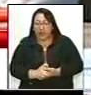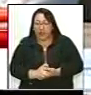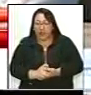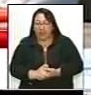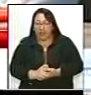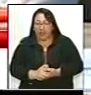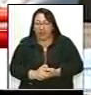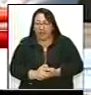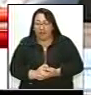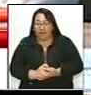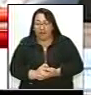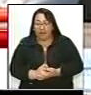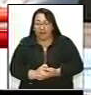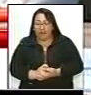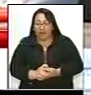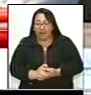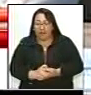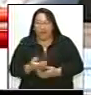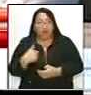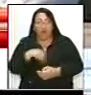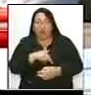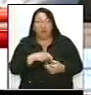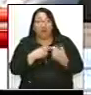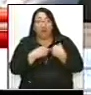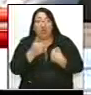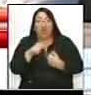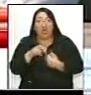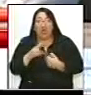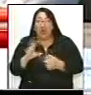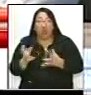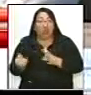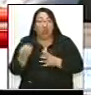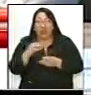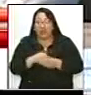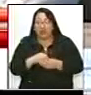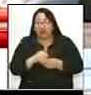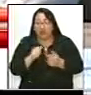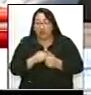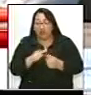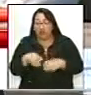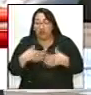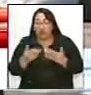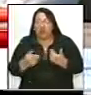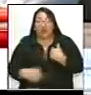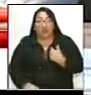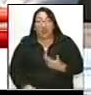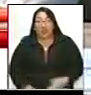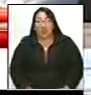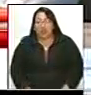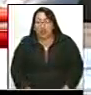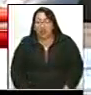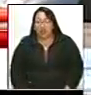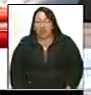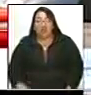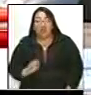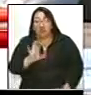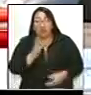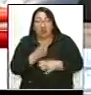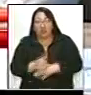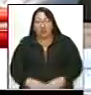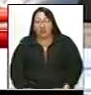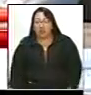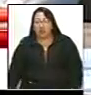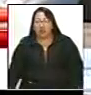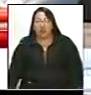quieran. Nosotros no somos responsables que Arana no los haya querido reconocer y por eso no podían tener ustedes ningún acceso.